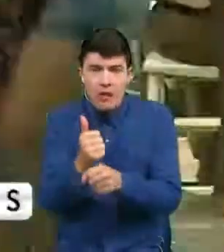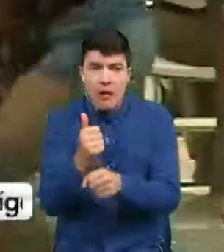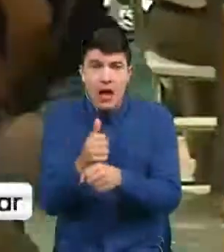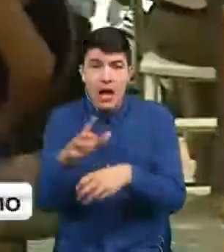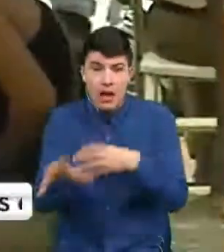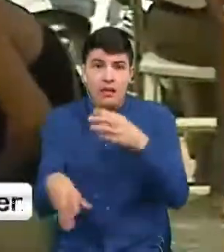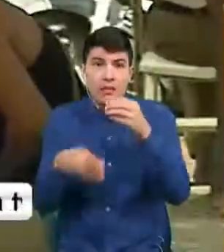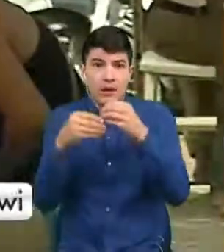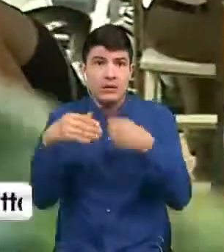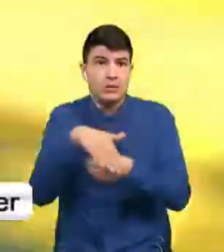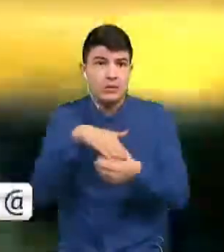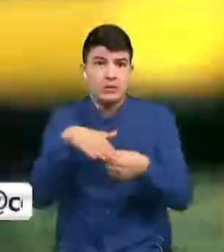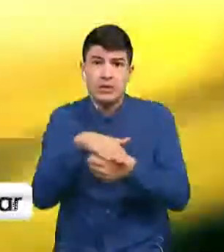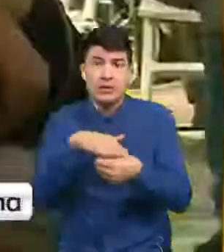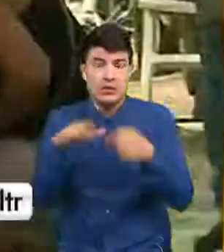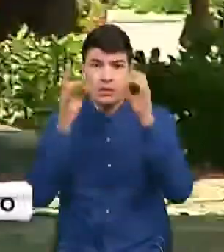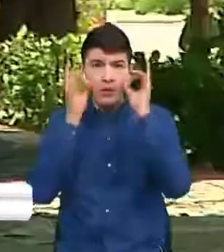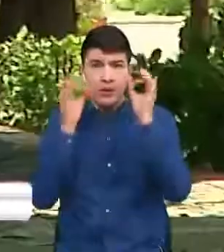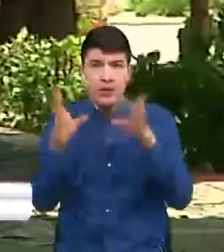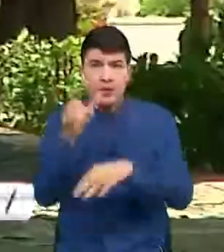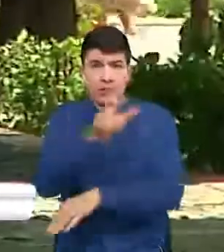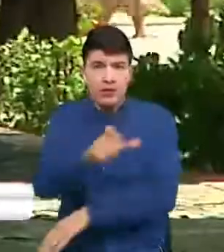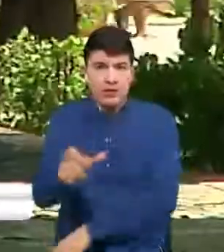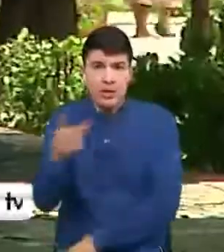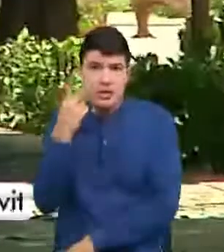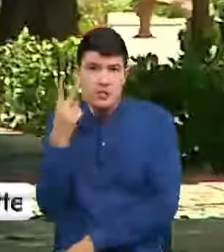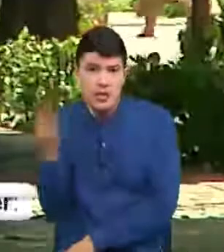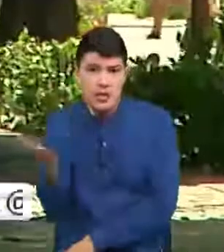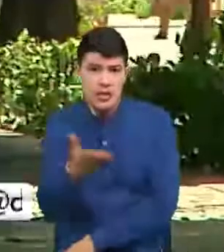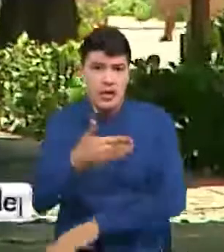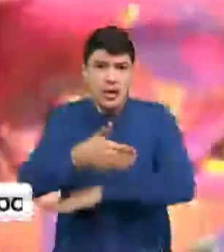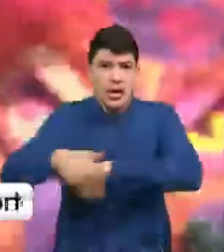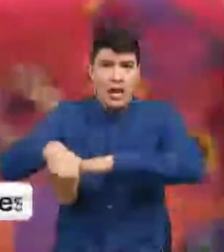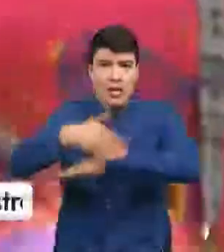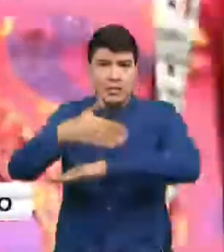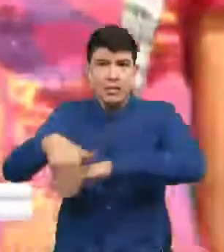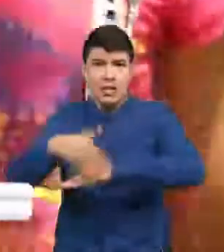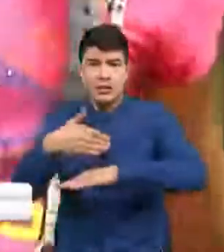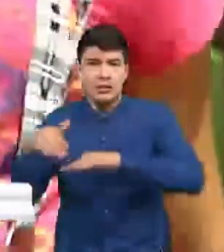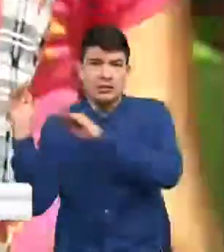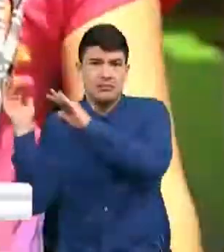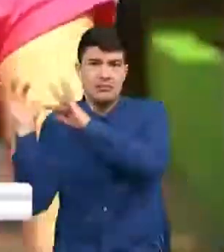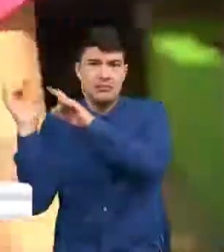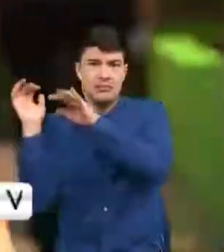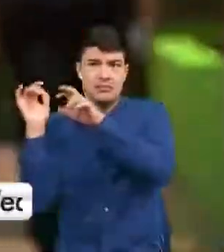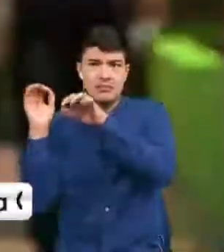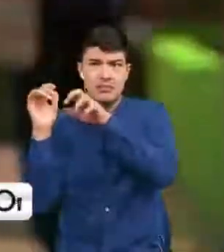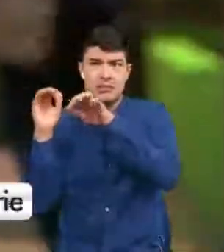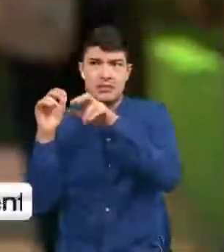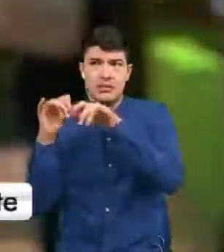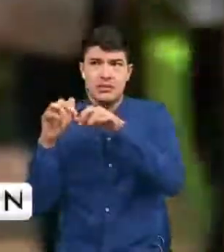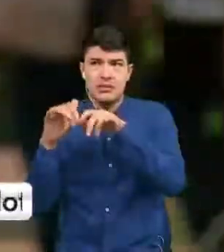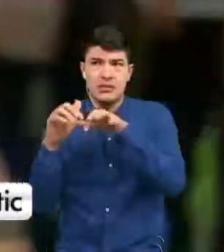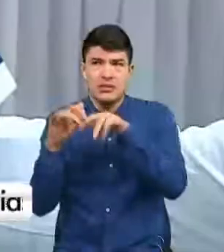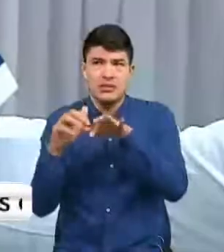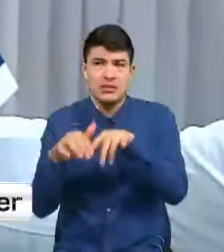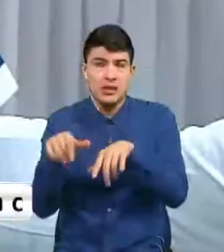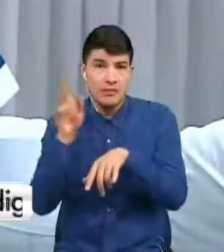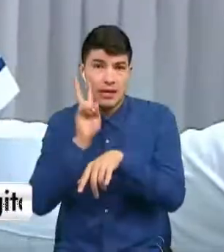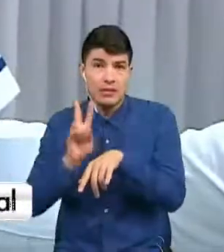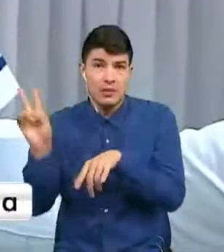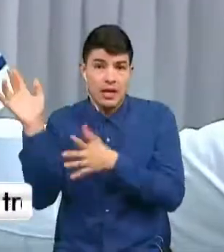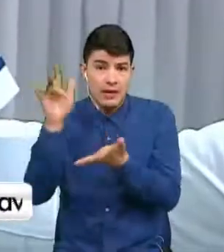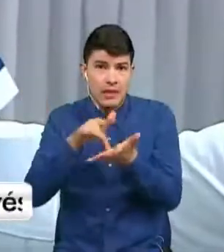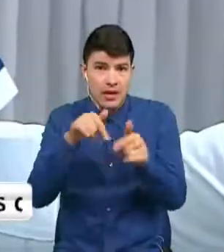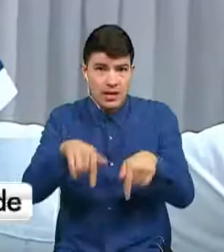en una situación precaria hoy vemos gente en las calles hoy vemos una migración de la gente compatriota venezuela acá